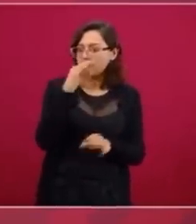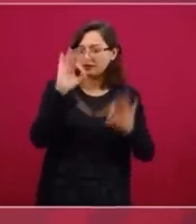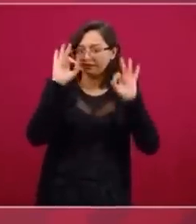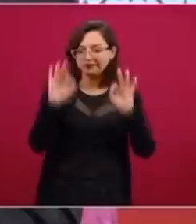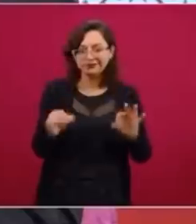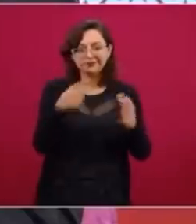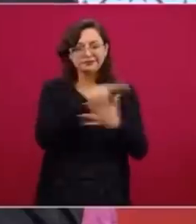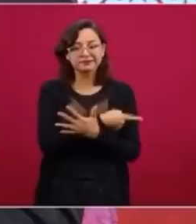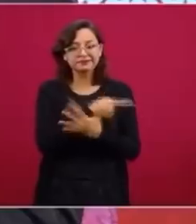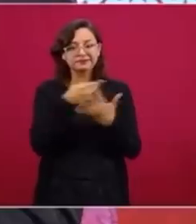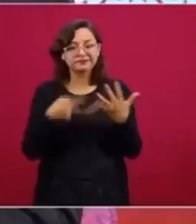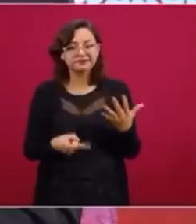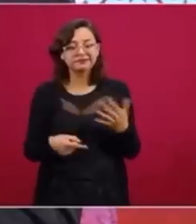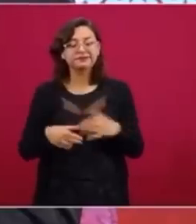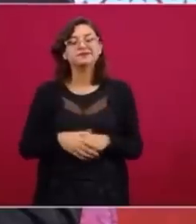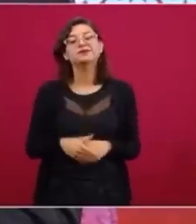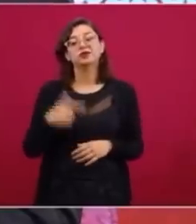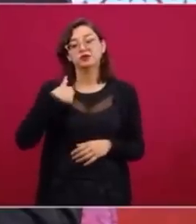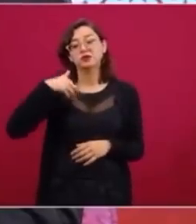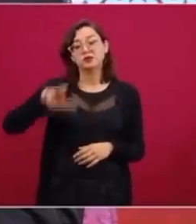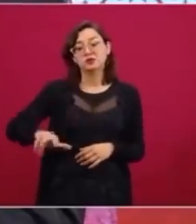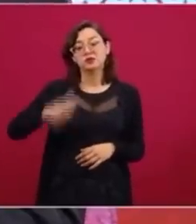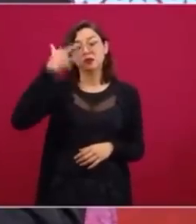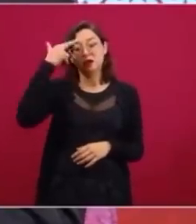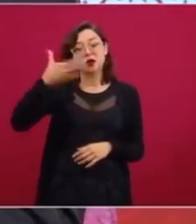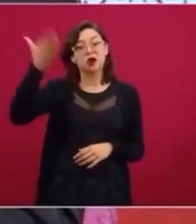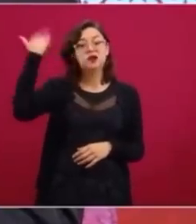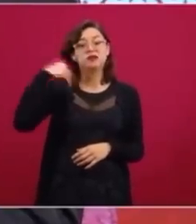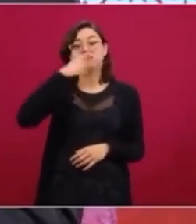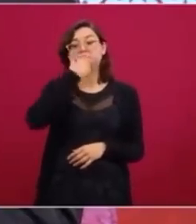Esta era una demanda, me acuerdo, del finado Ríos.